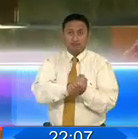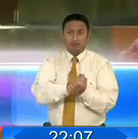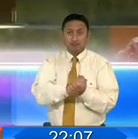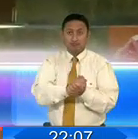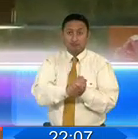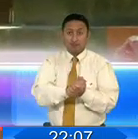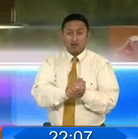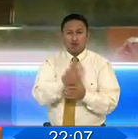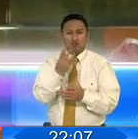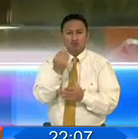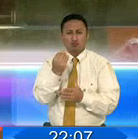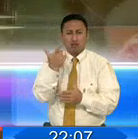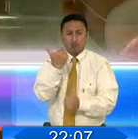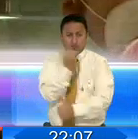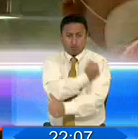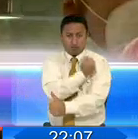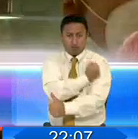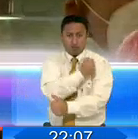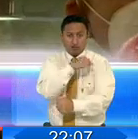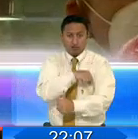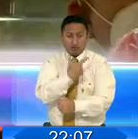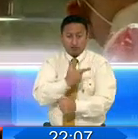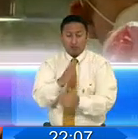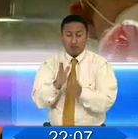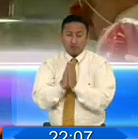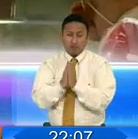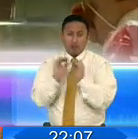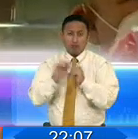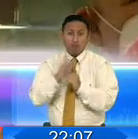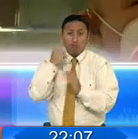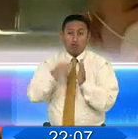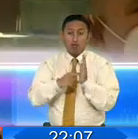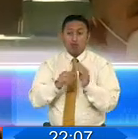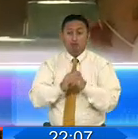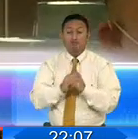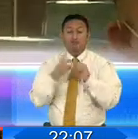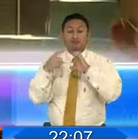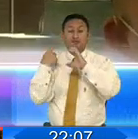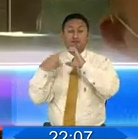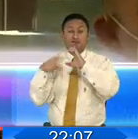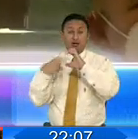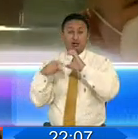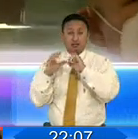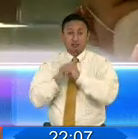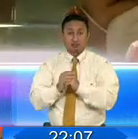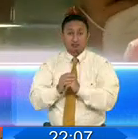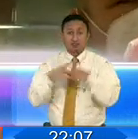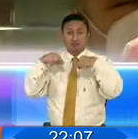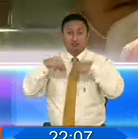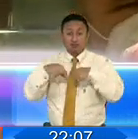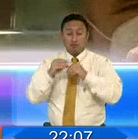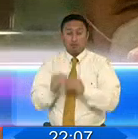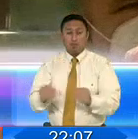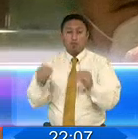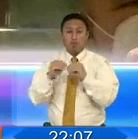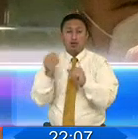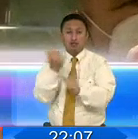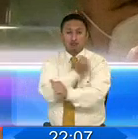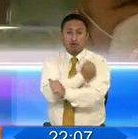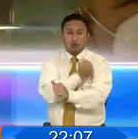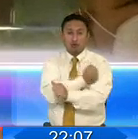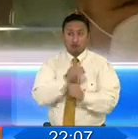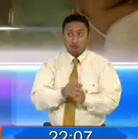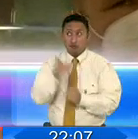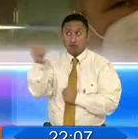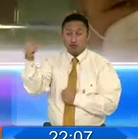número considerable de vacunas. Estamos también pidiendo que, por ejemplo, Pfizer aumente las dosis de vacunas, porque ellos